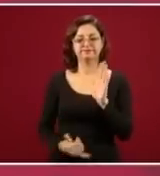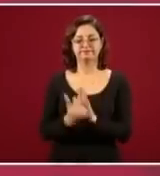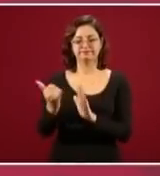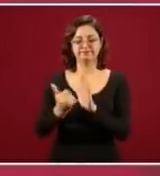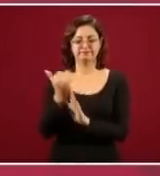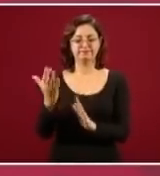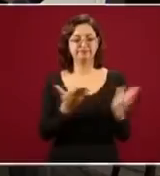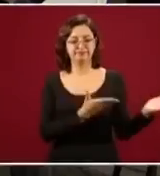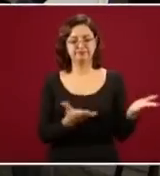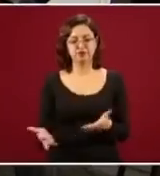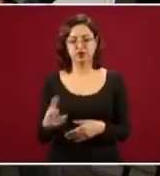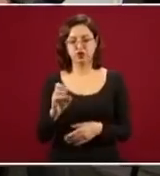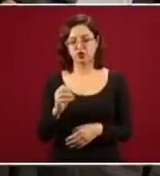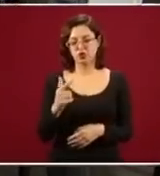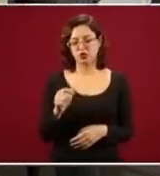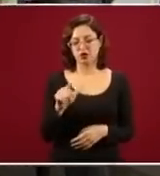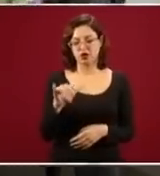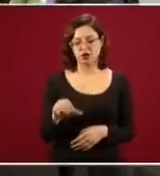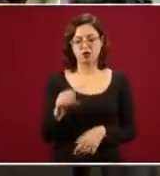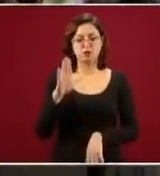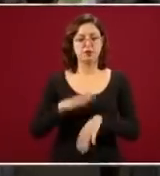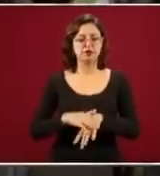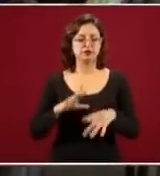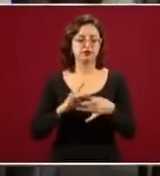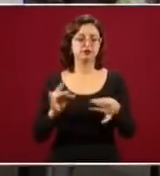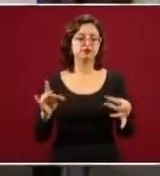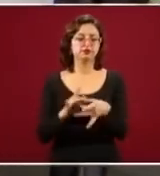ahora Rogelio les informa, les explica.